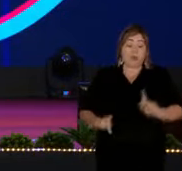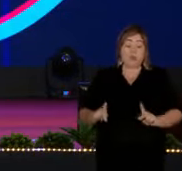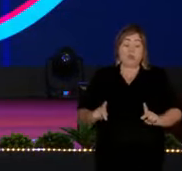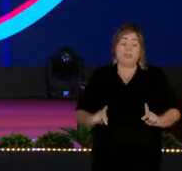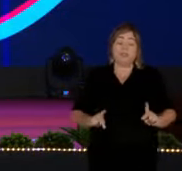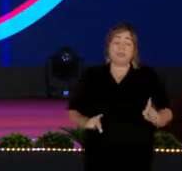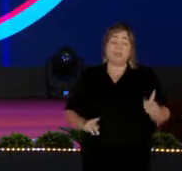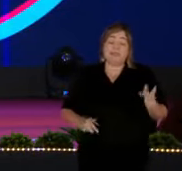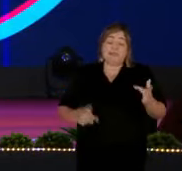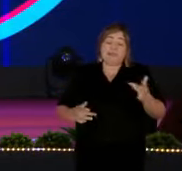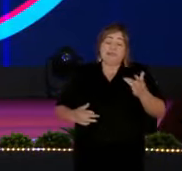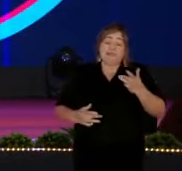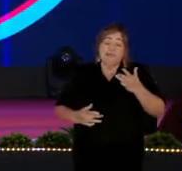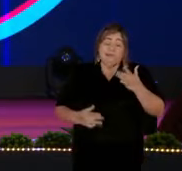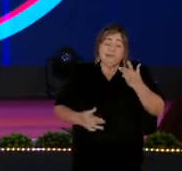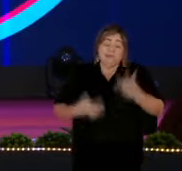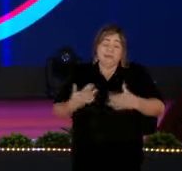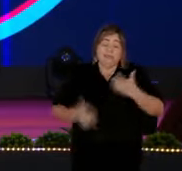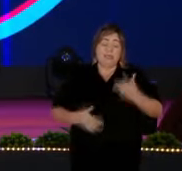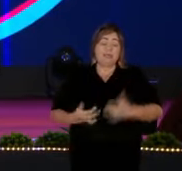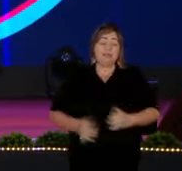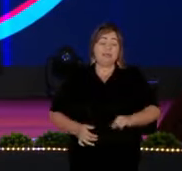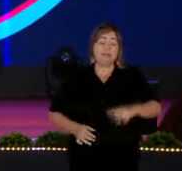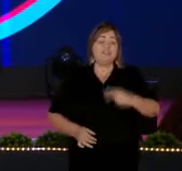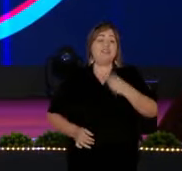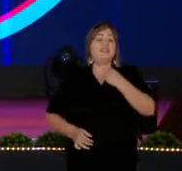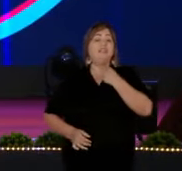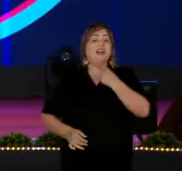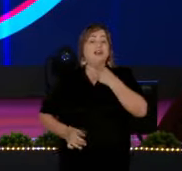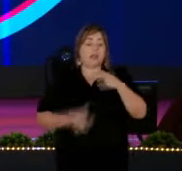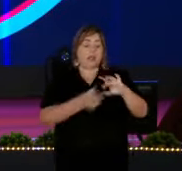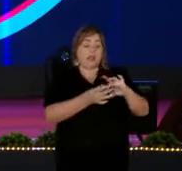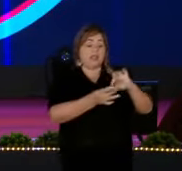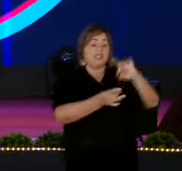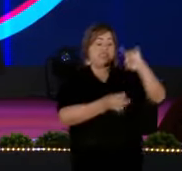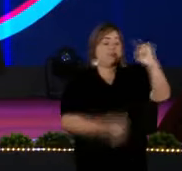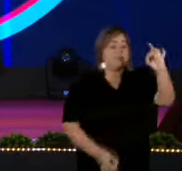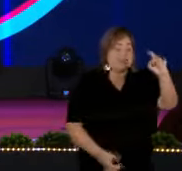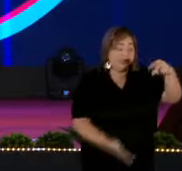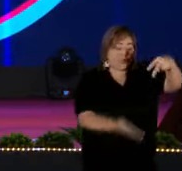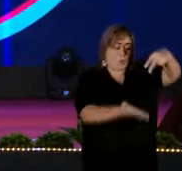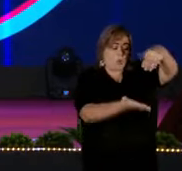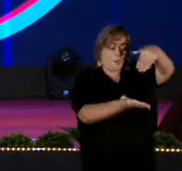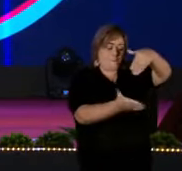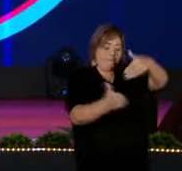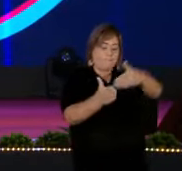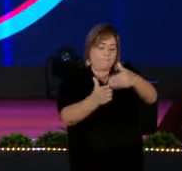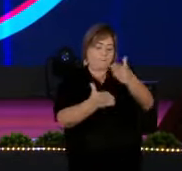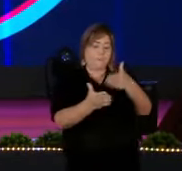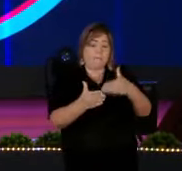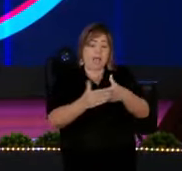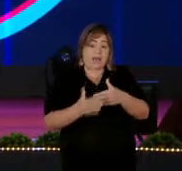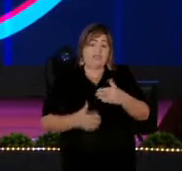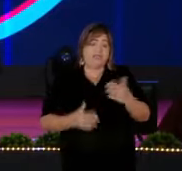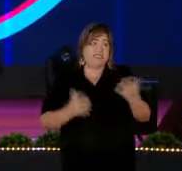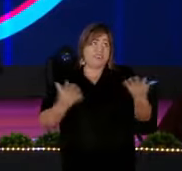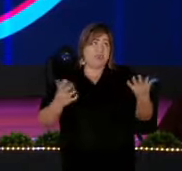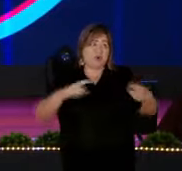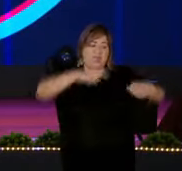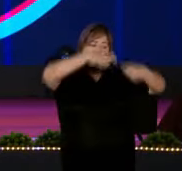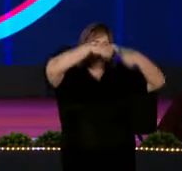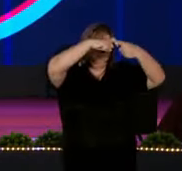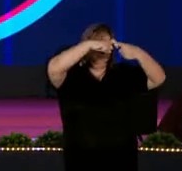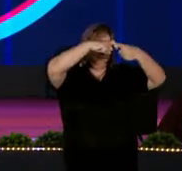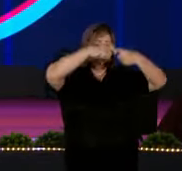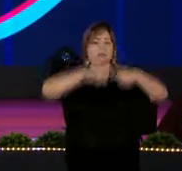un estado de pausa. Hoy yo vengo contra todo espíritu que te quiere detener. Hoy yo vengo contra todo lo que ha querido interrumpir. Hoy